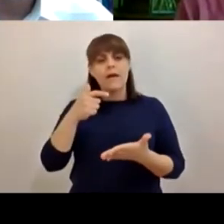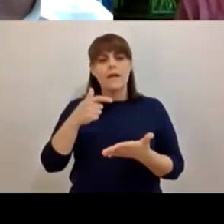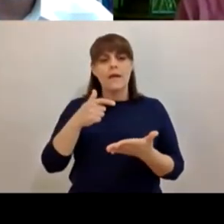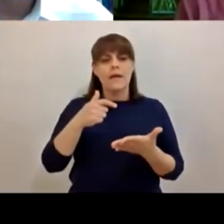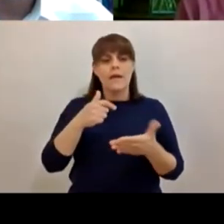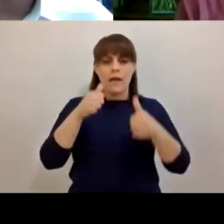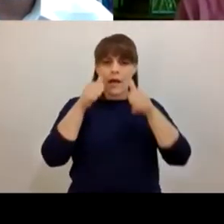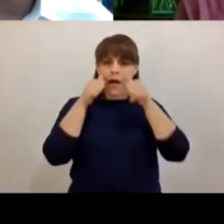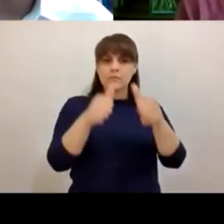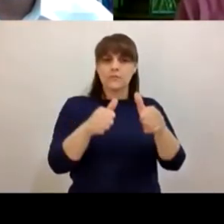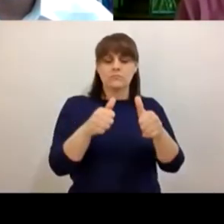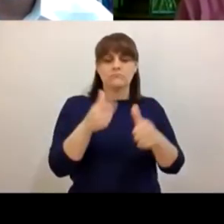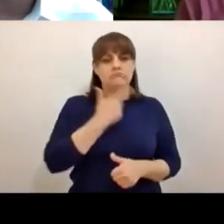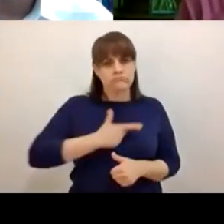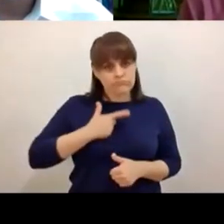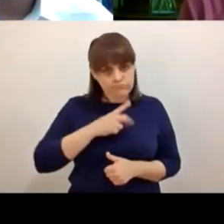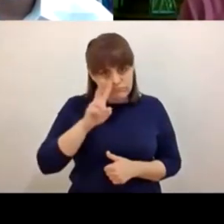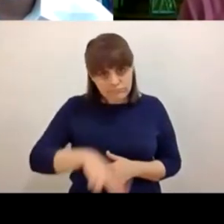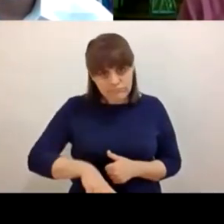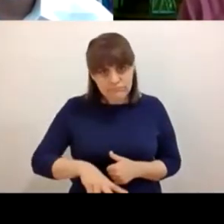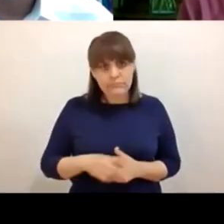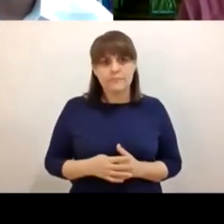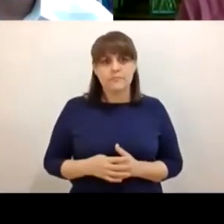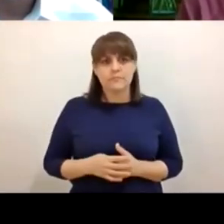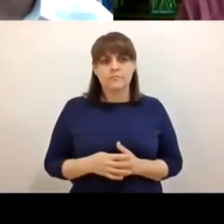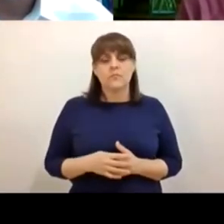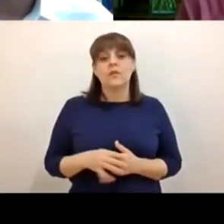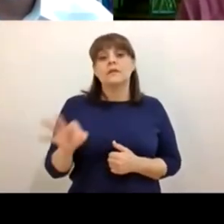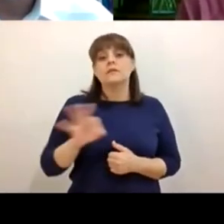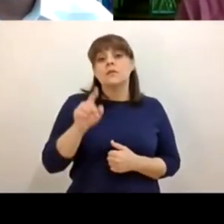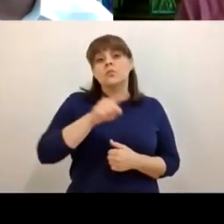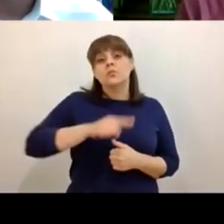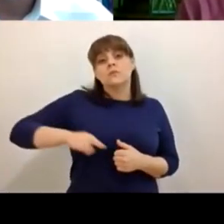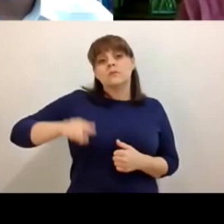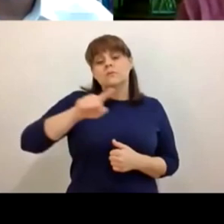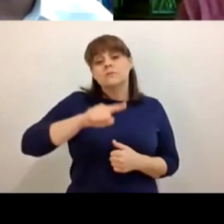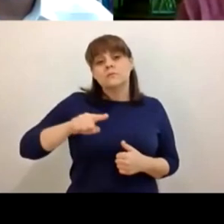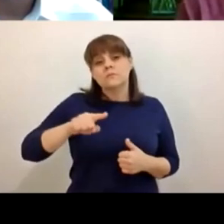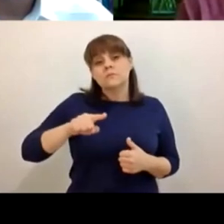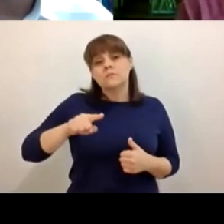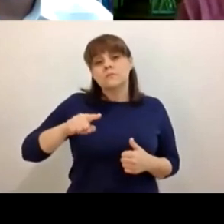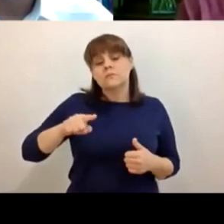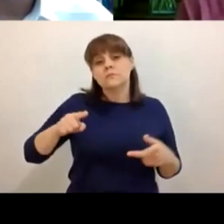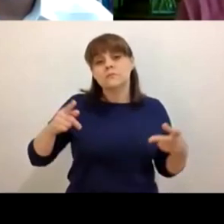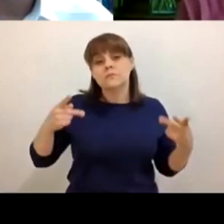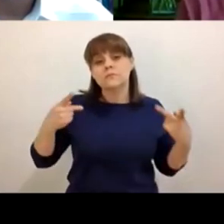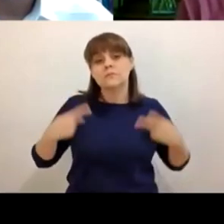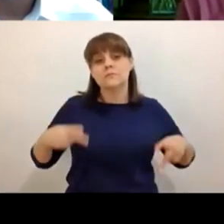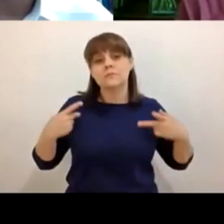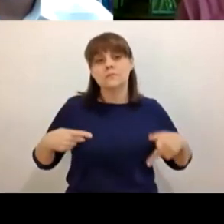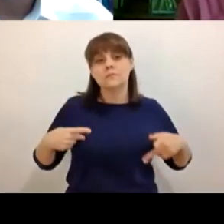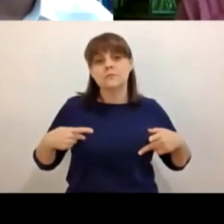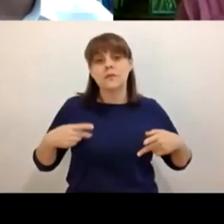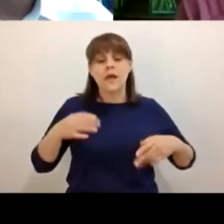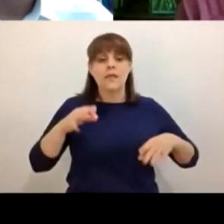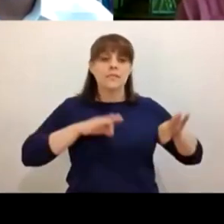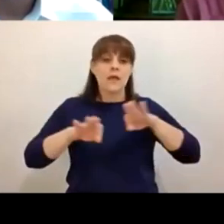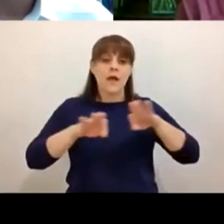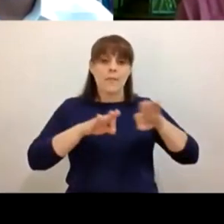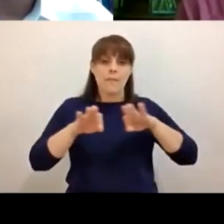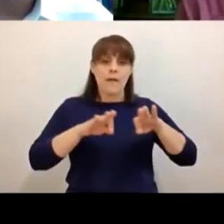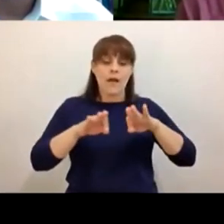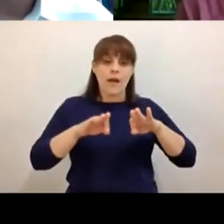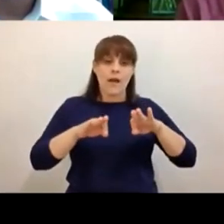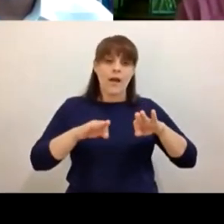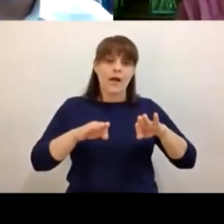muchísimo gusto. Si tienen o si son personas que trabajan en el sistema de justicia penal para adolescentes en